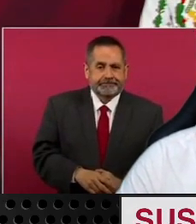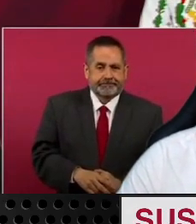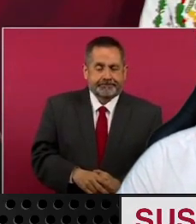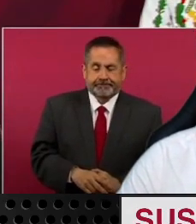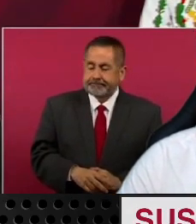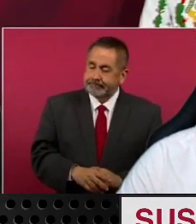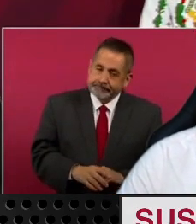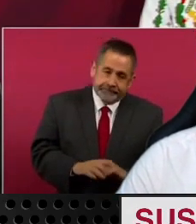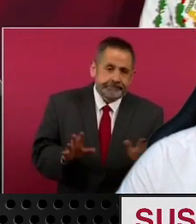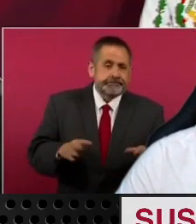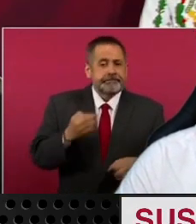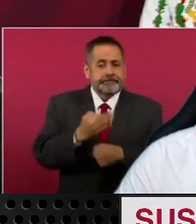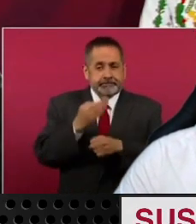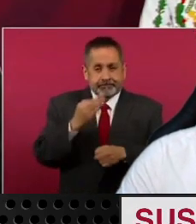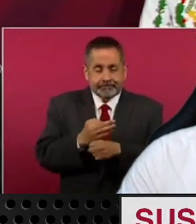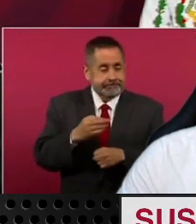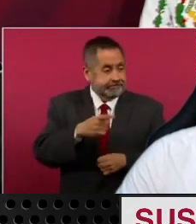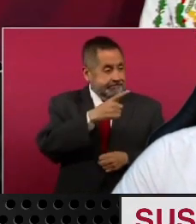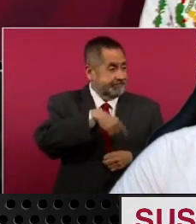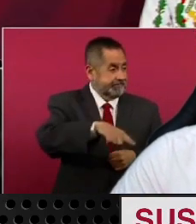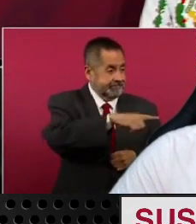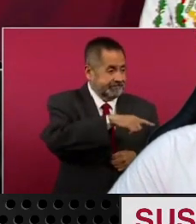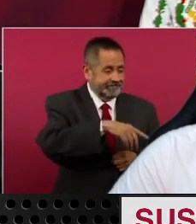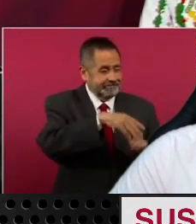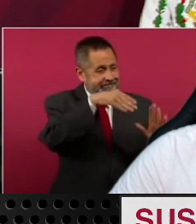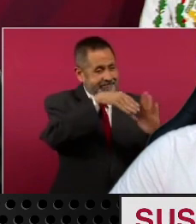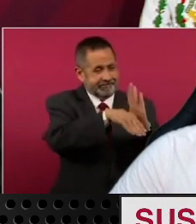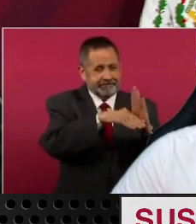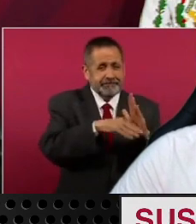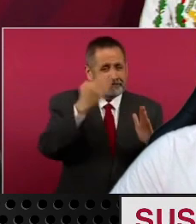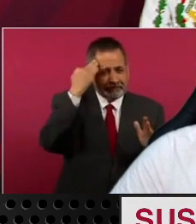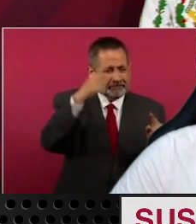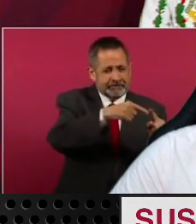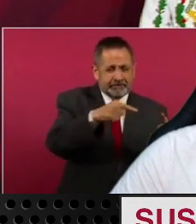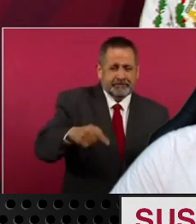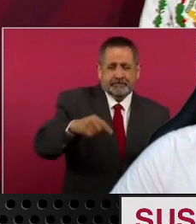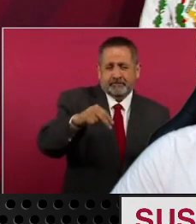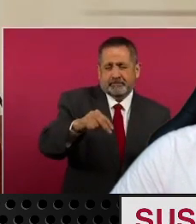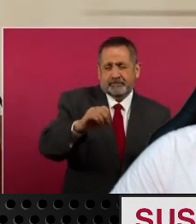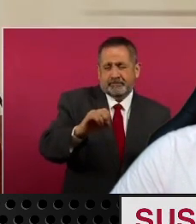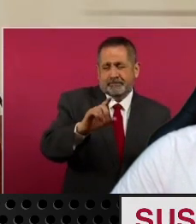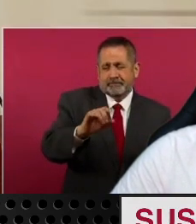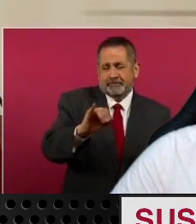es una época de decadencia todo el periodo neoliberal